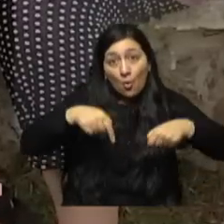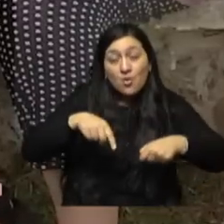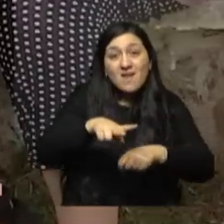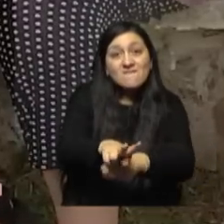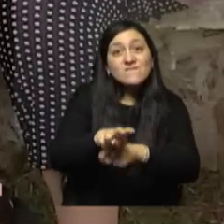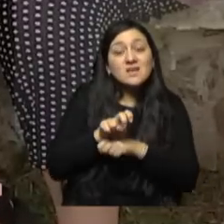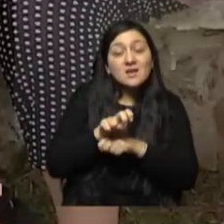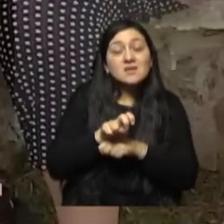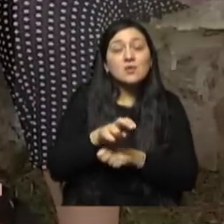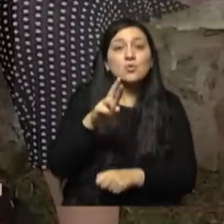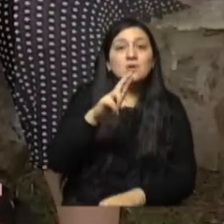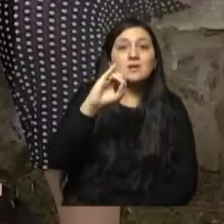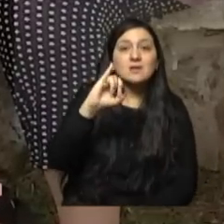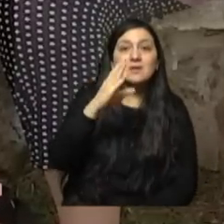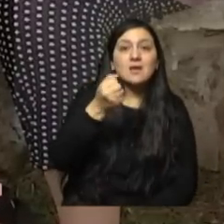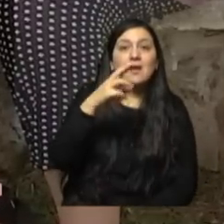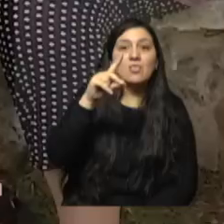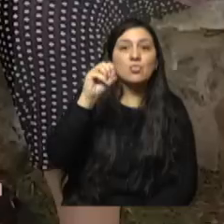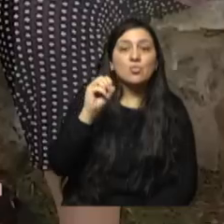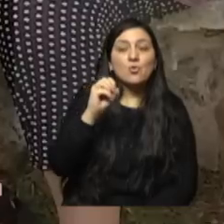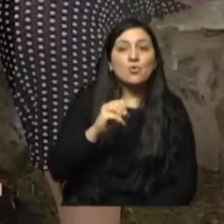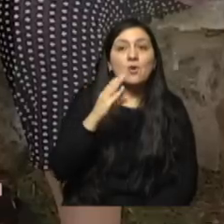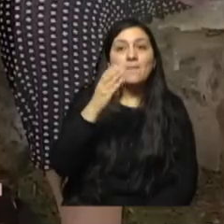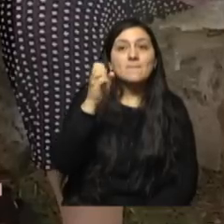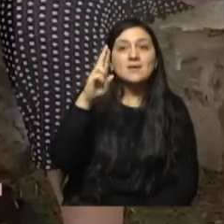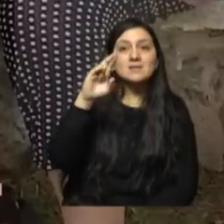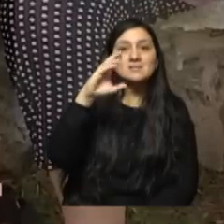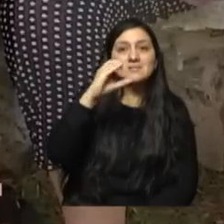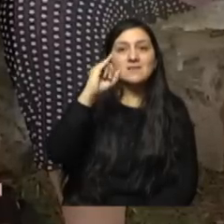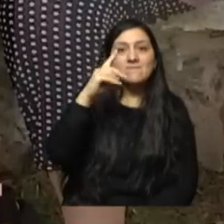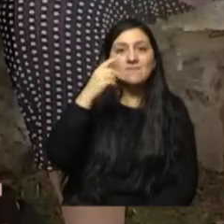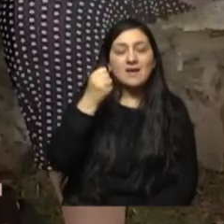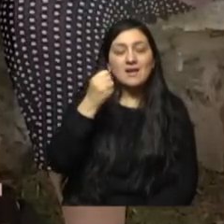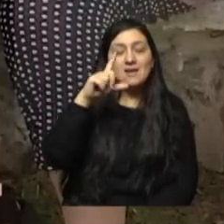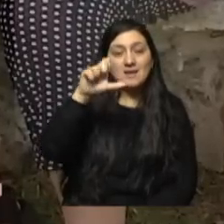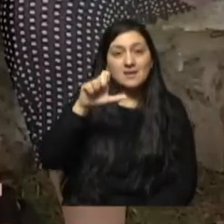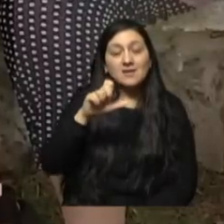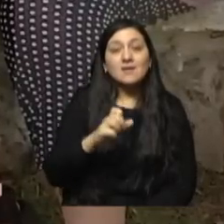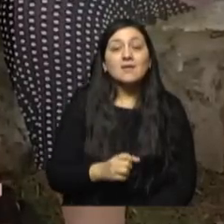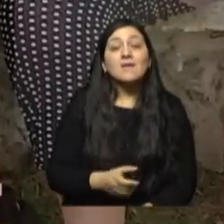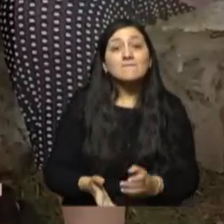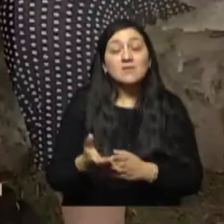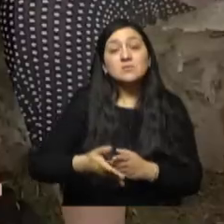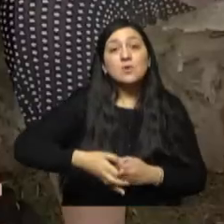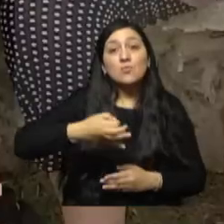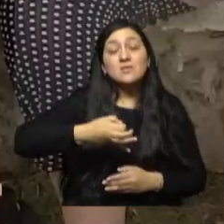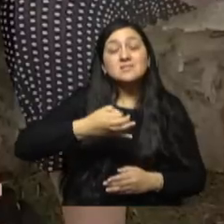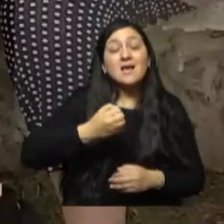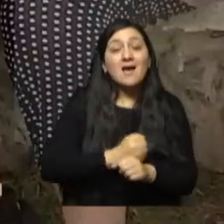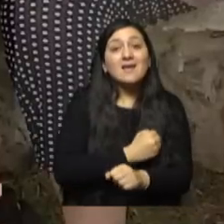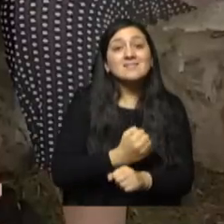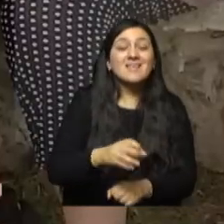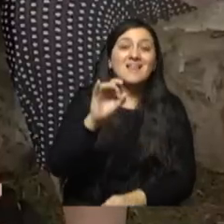cargo del fiscal Ricardo Percivale, estará instalando allí en esta primera audiencia, que irá hasta el 15. Y